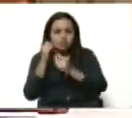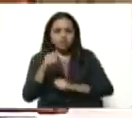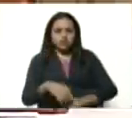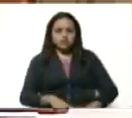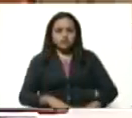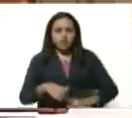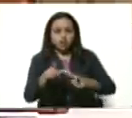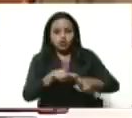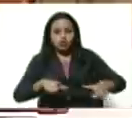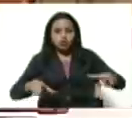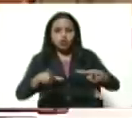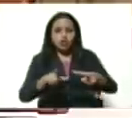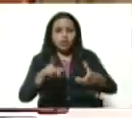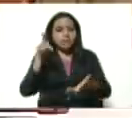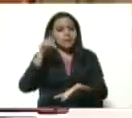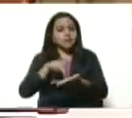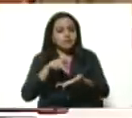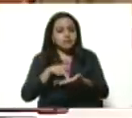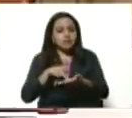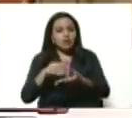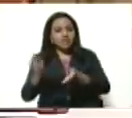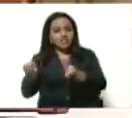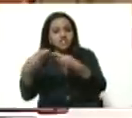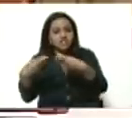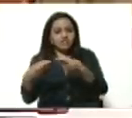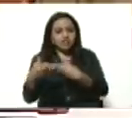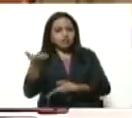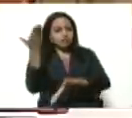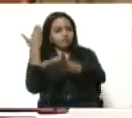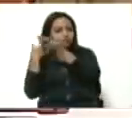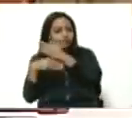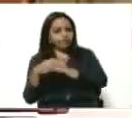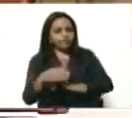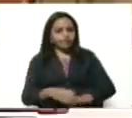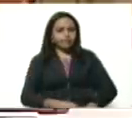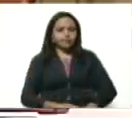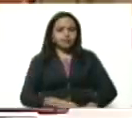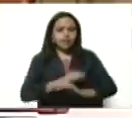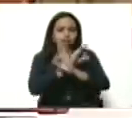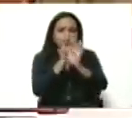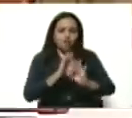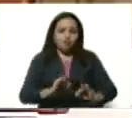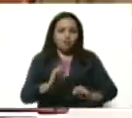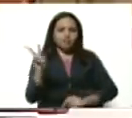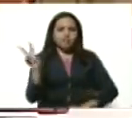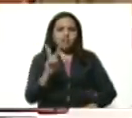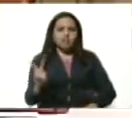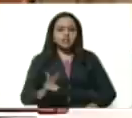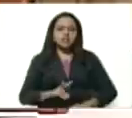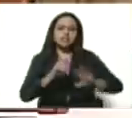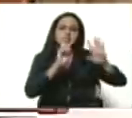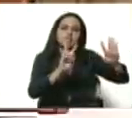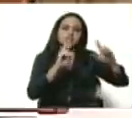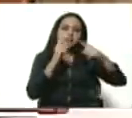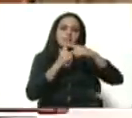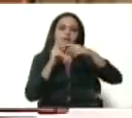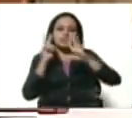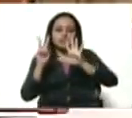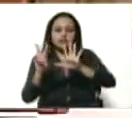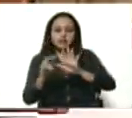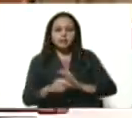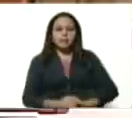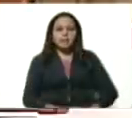habían participado del esquema de flexibilización en la fórmula venezolana del 77